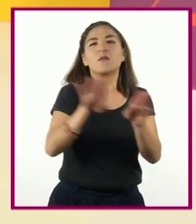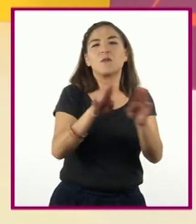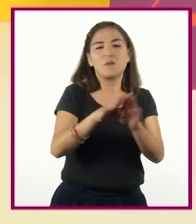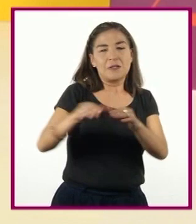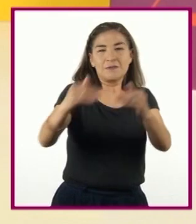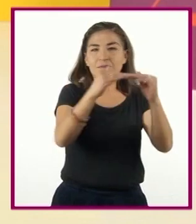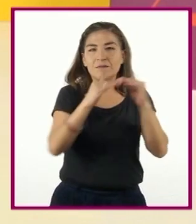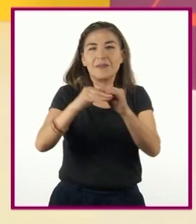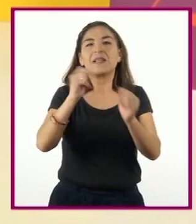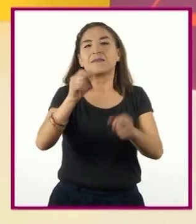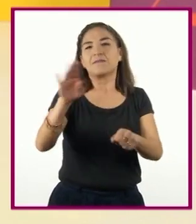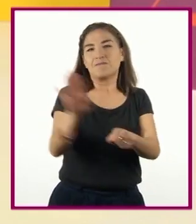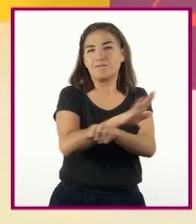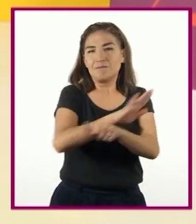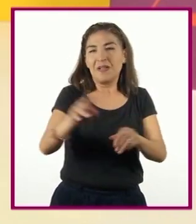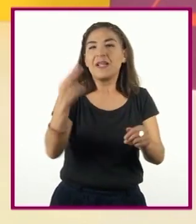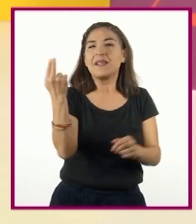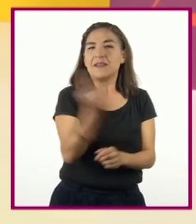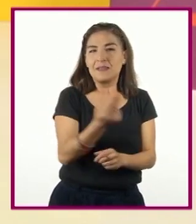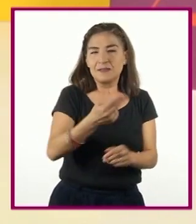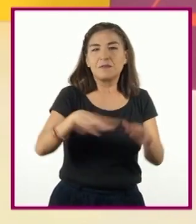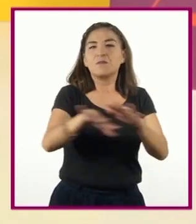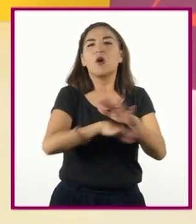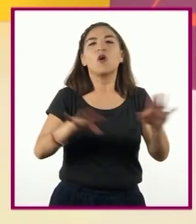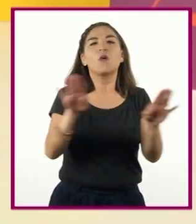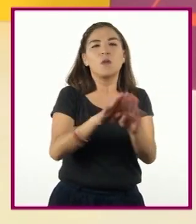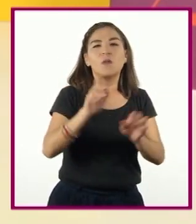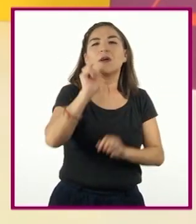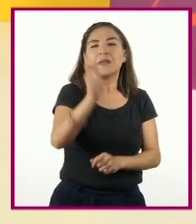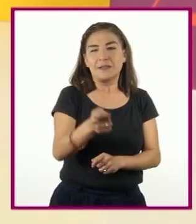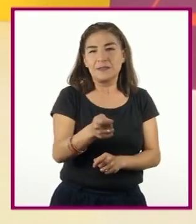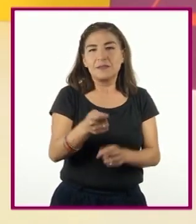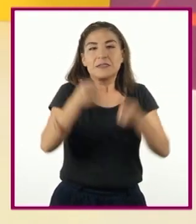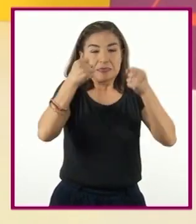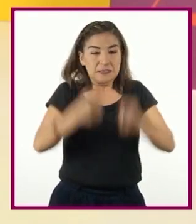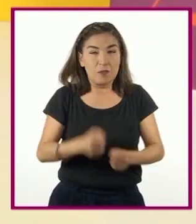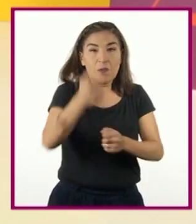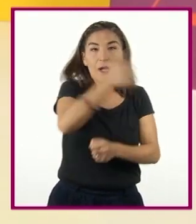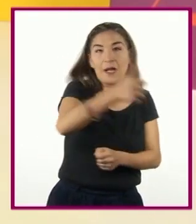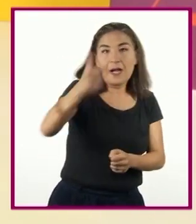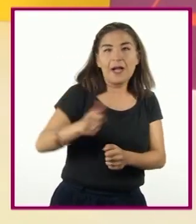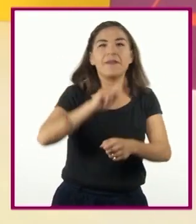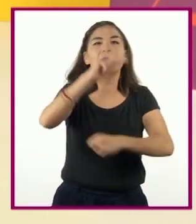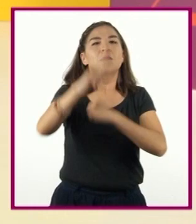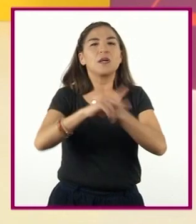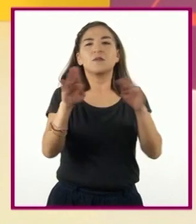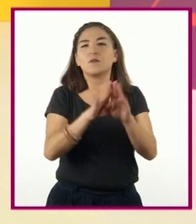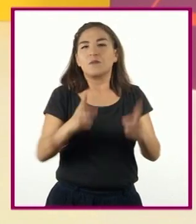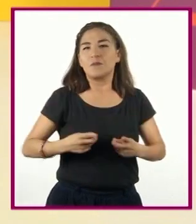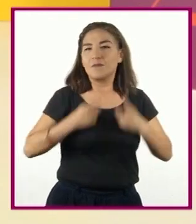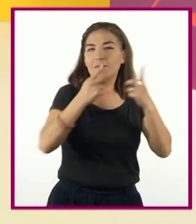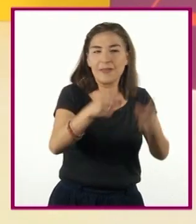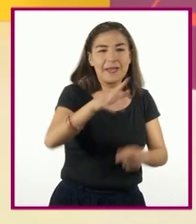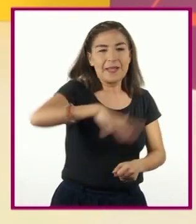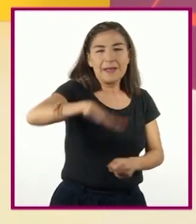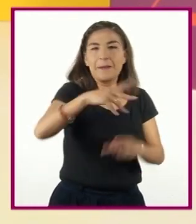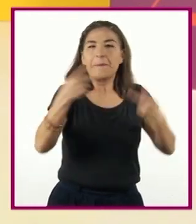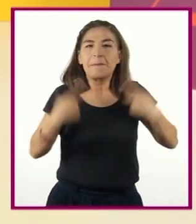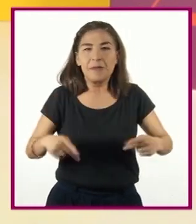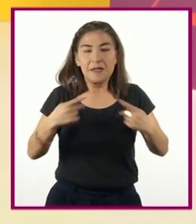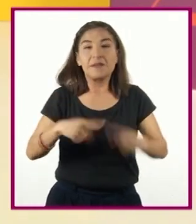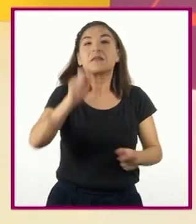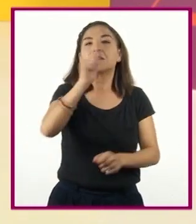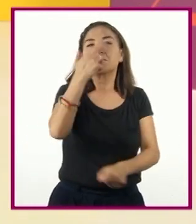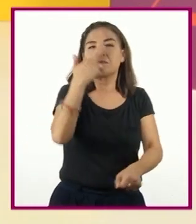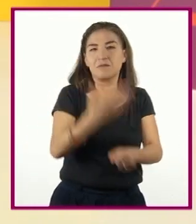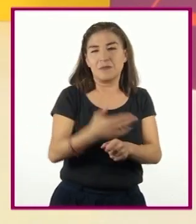las necesidades básicas, así como el entorno de seguridad que cada país les brinda a sus habitantes, es